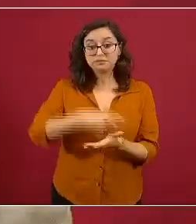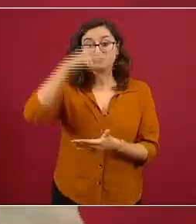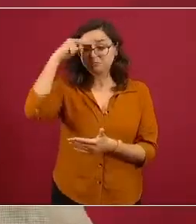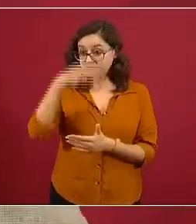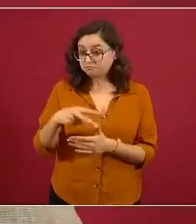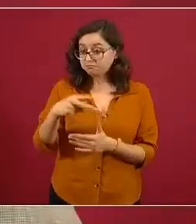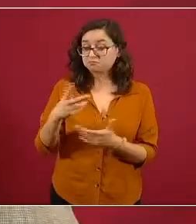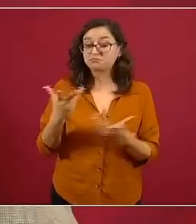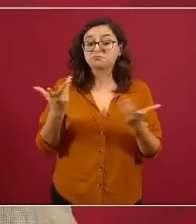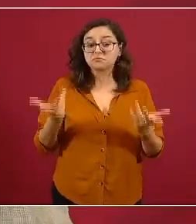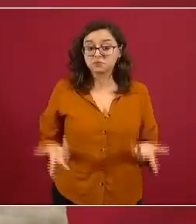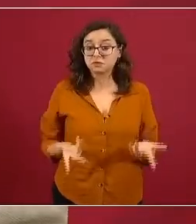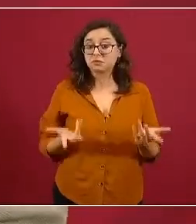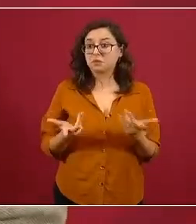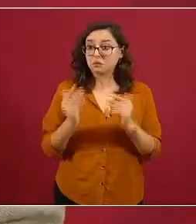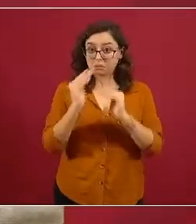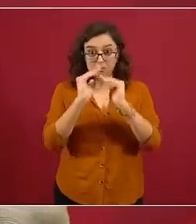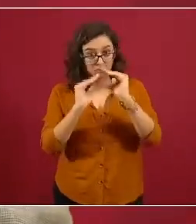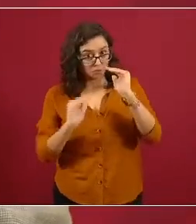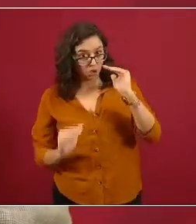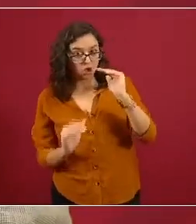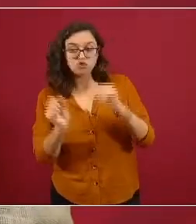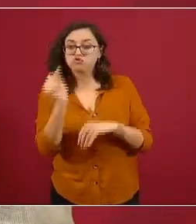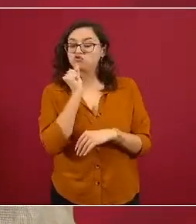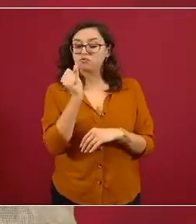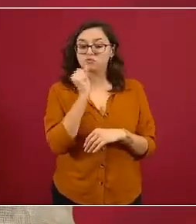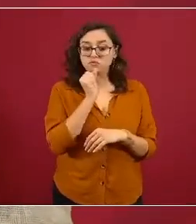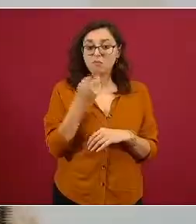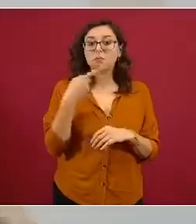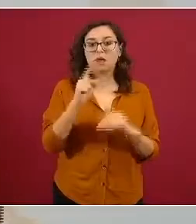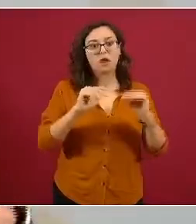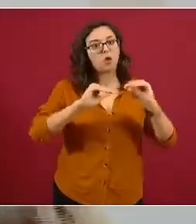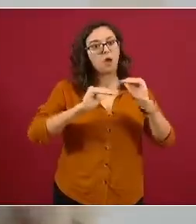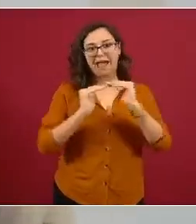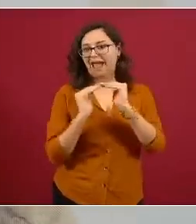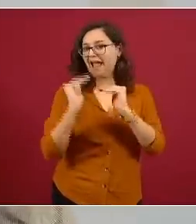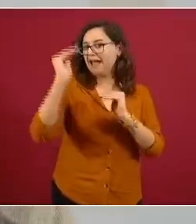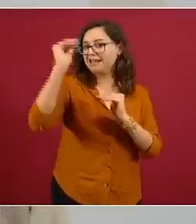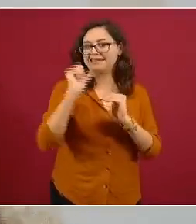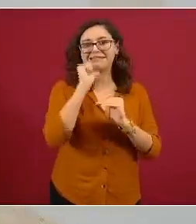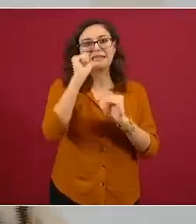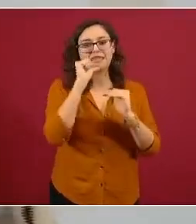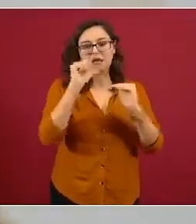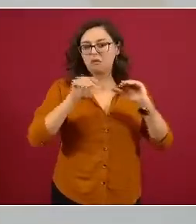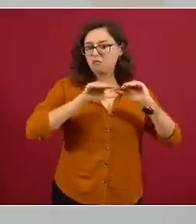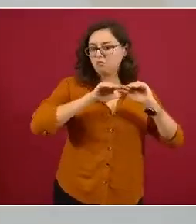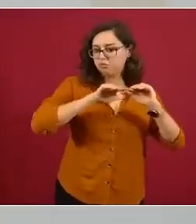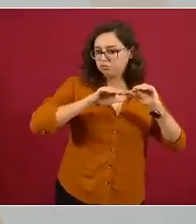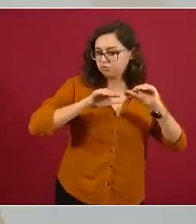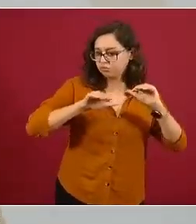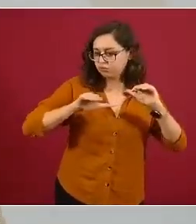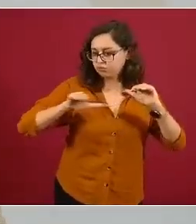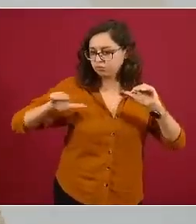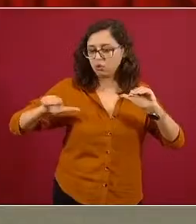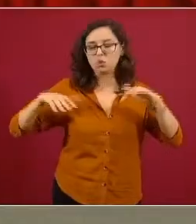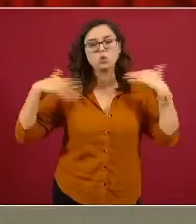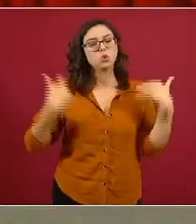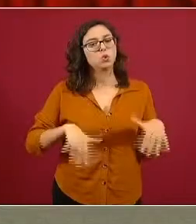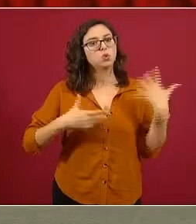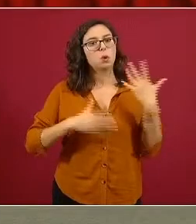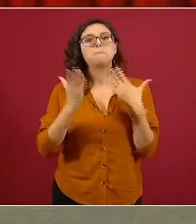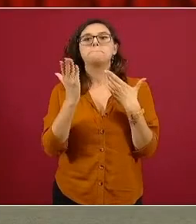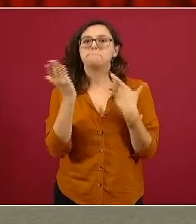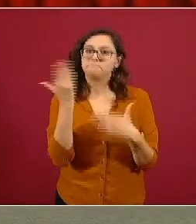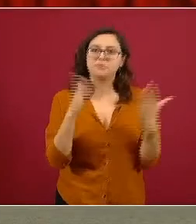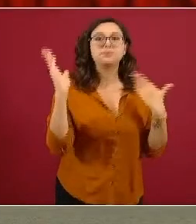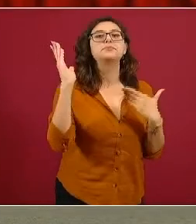todavía no estemos en una fase de descenso, tan solo con que esté en meseta y no tenga un incremento o un rebrote, representa un éxito